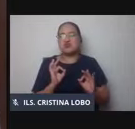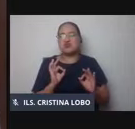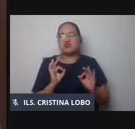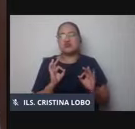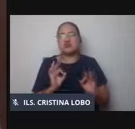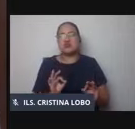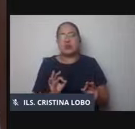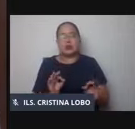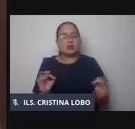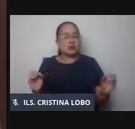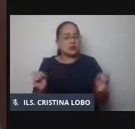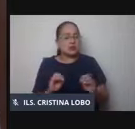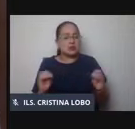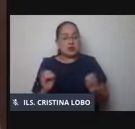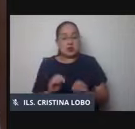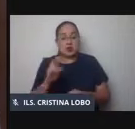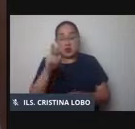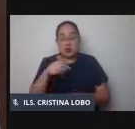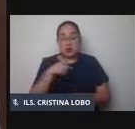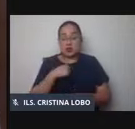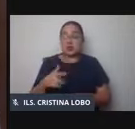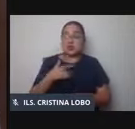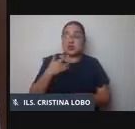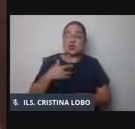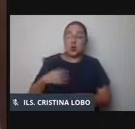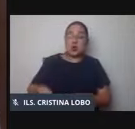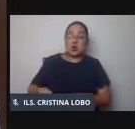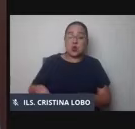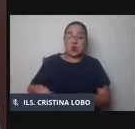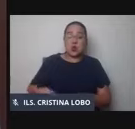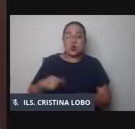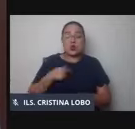decirlo. Que si yo me siento culpable por pertenecer a un grupo